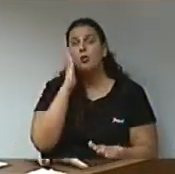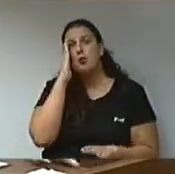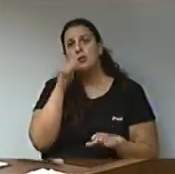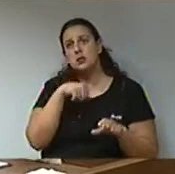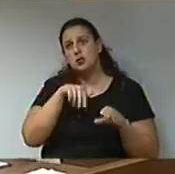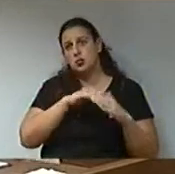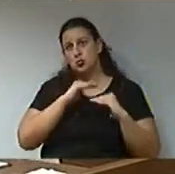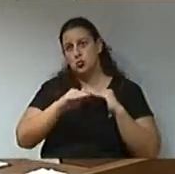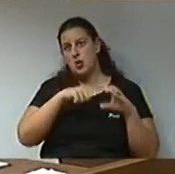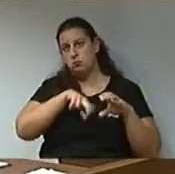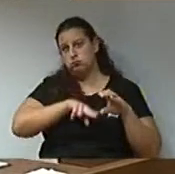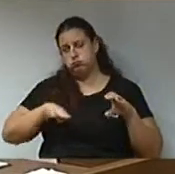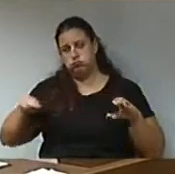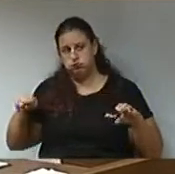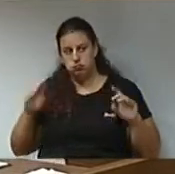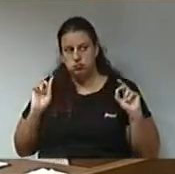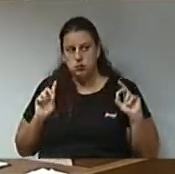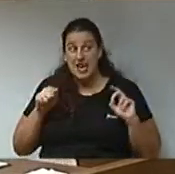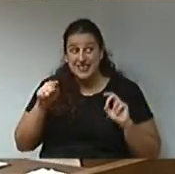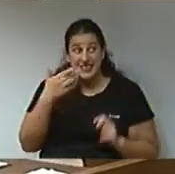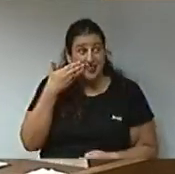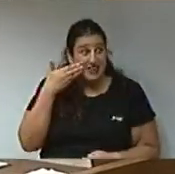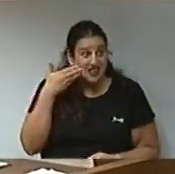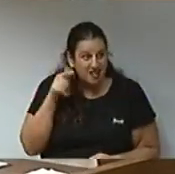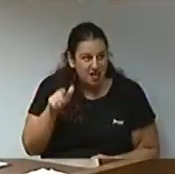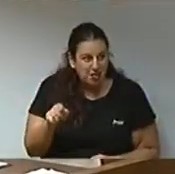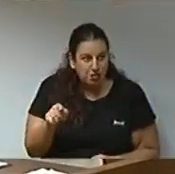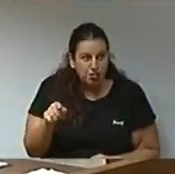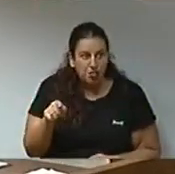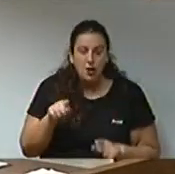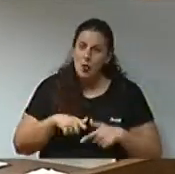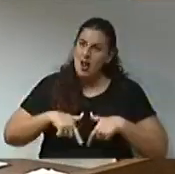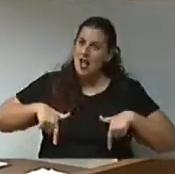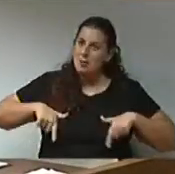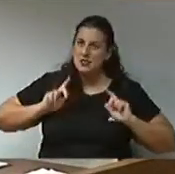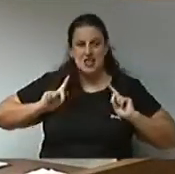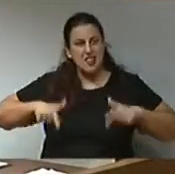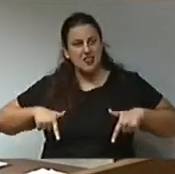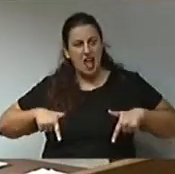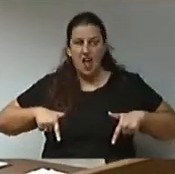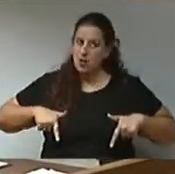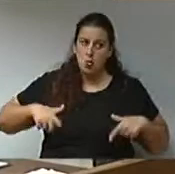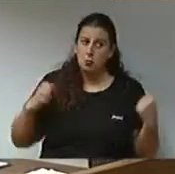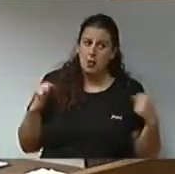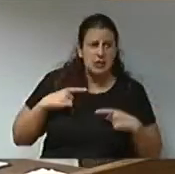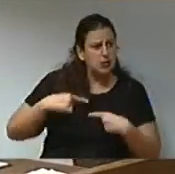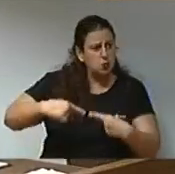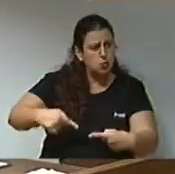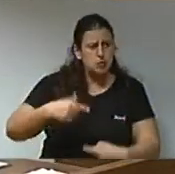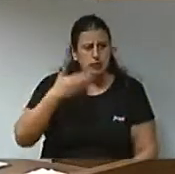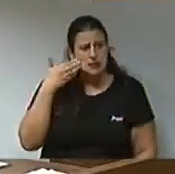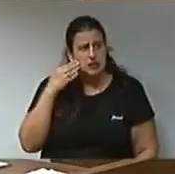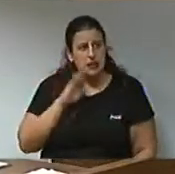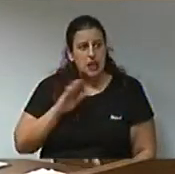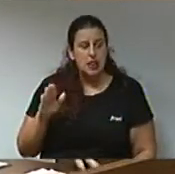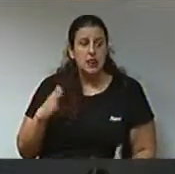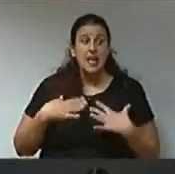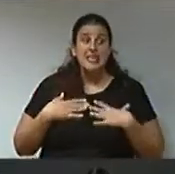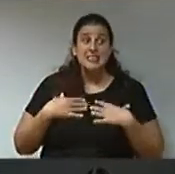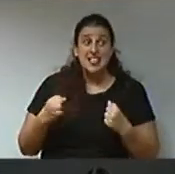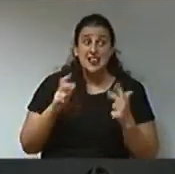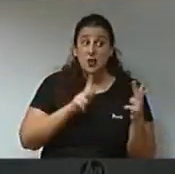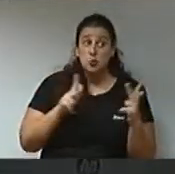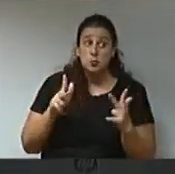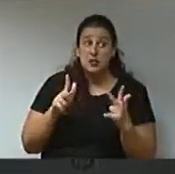Y esa es su gestión. La dignidad, señorías, no se estampa en una camiseta. Se practica todos los días. En sanidad ni un nuevo